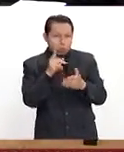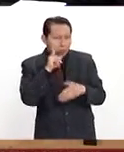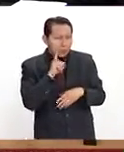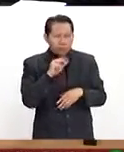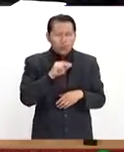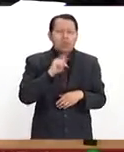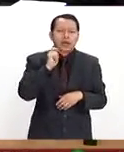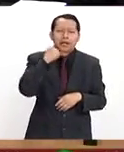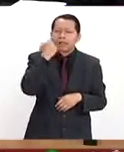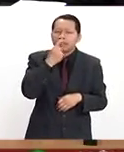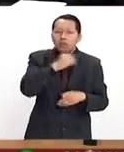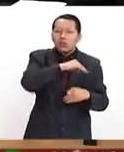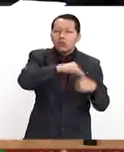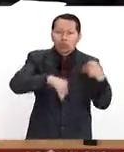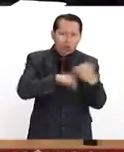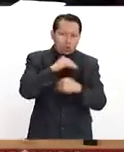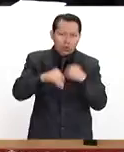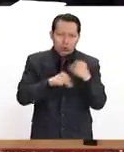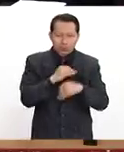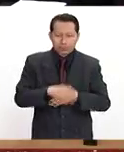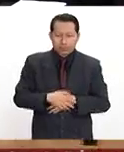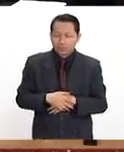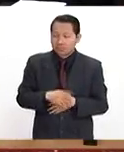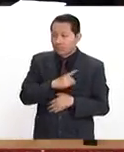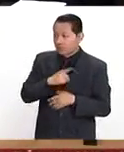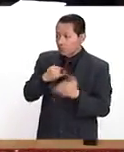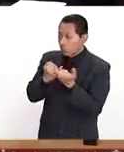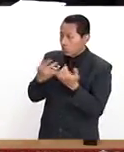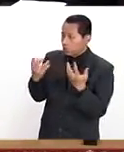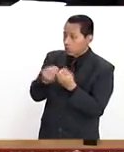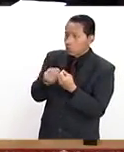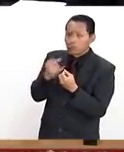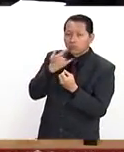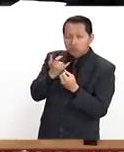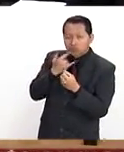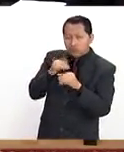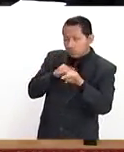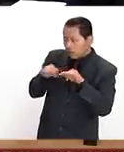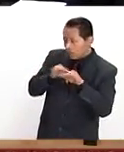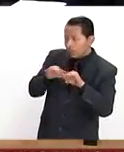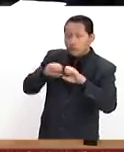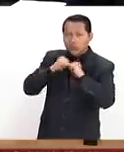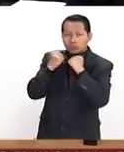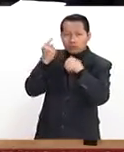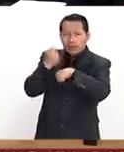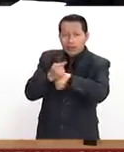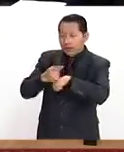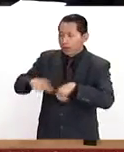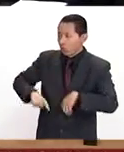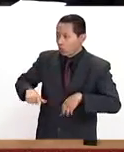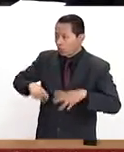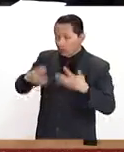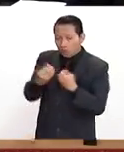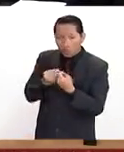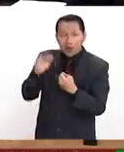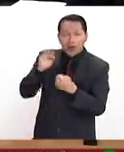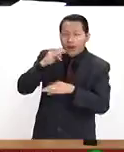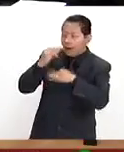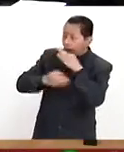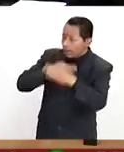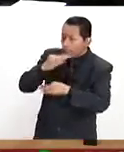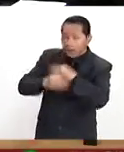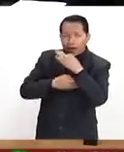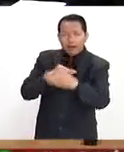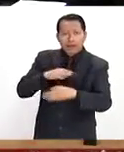todos. Al menos ¿no? si se trabaja de manera conjunta entre sociedad y gobierno a partir de una Exacto. campaña, a partir